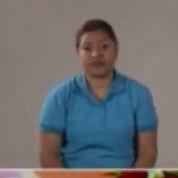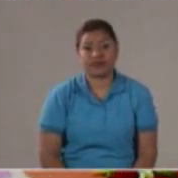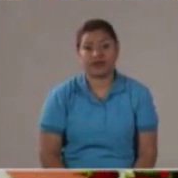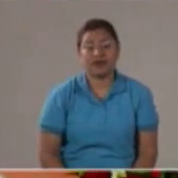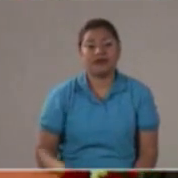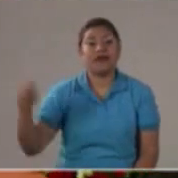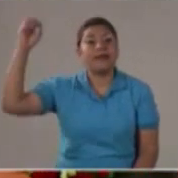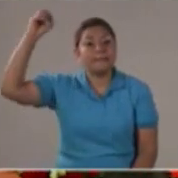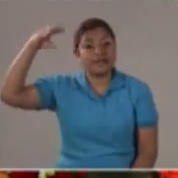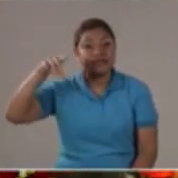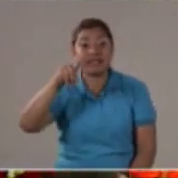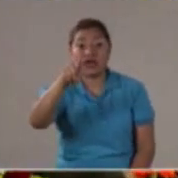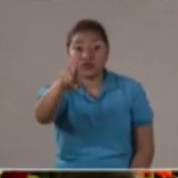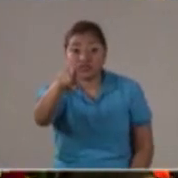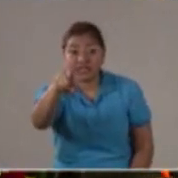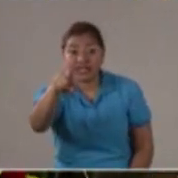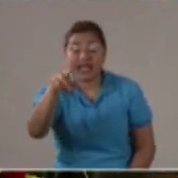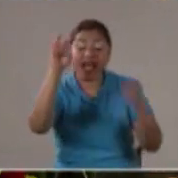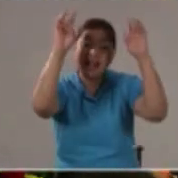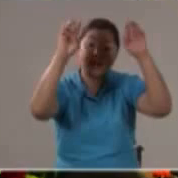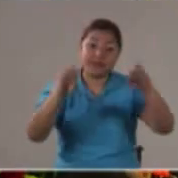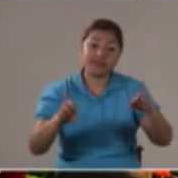Bendiga al que tiene la par.